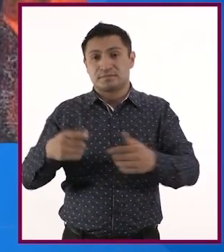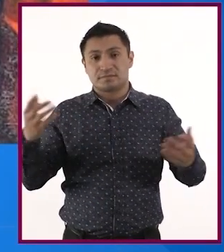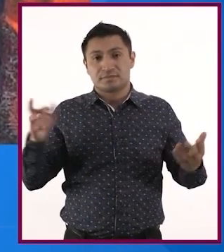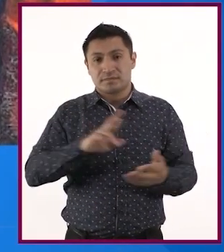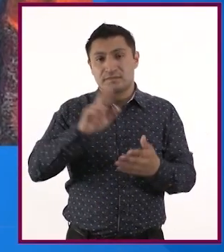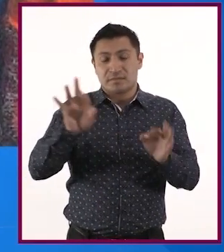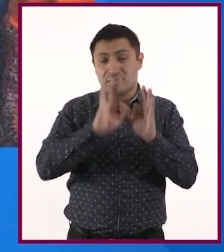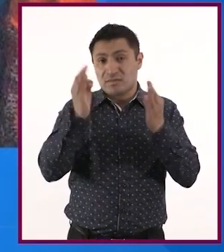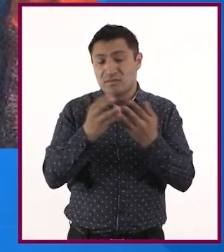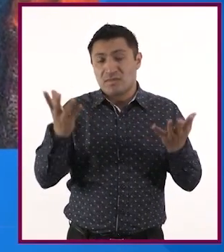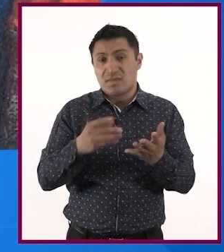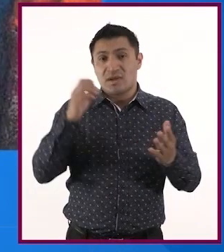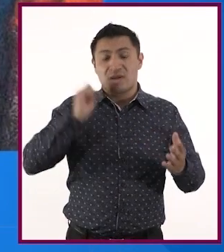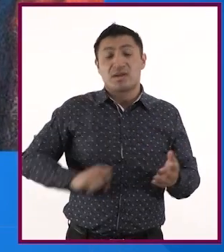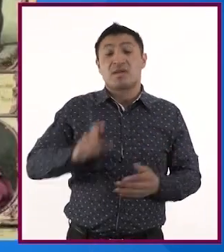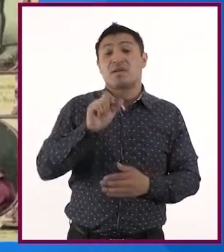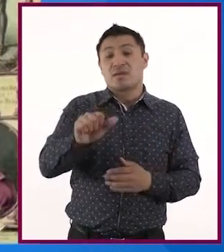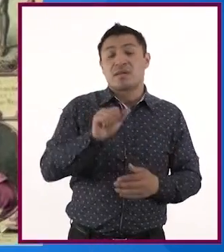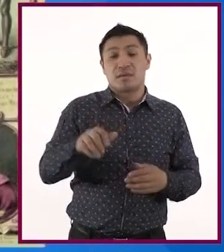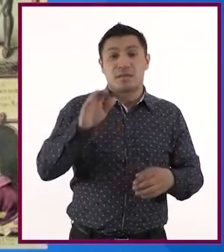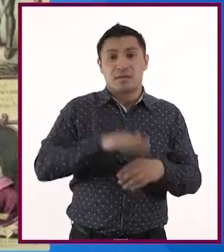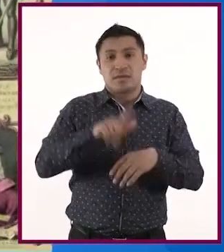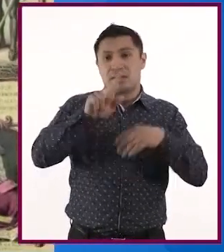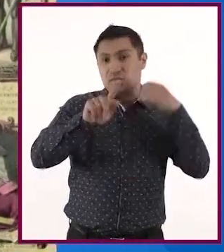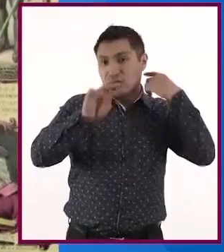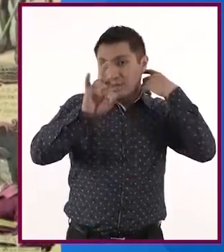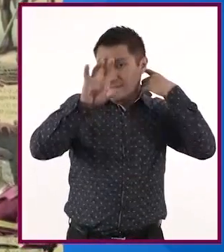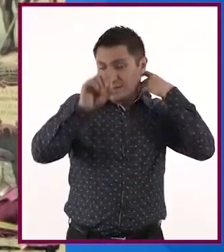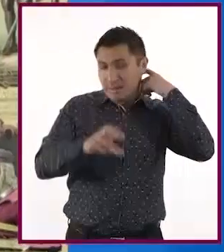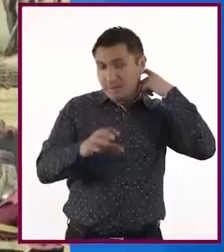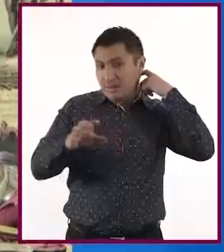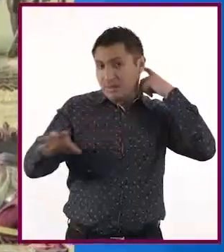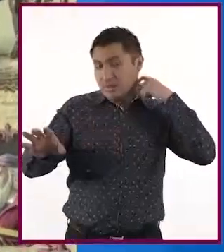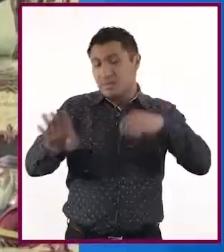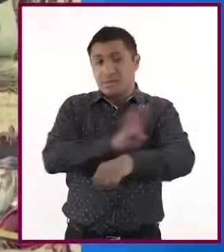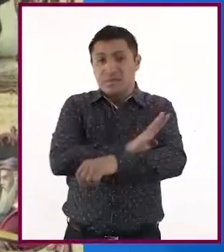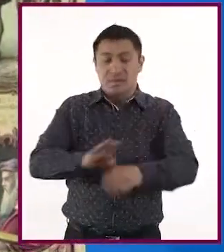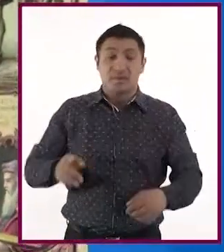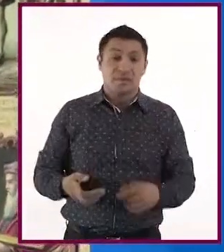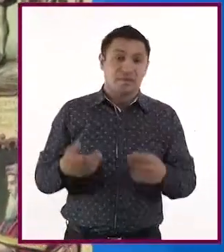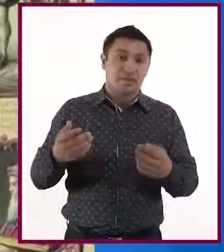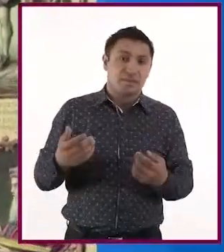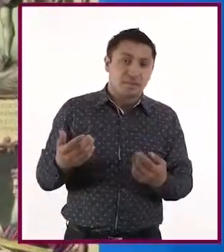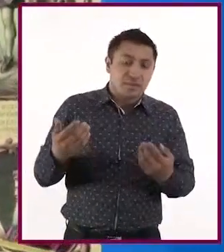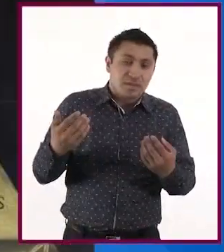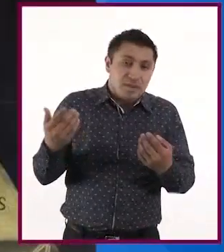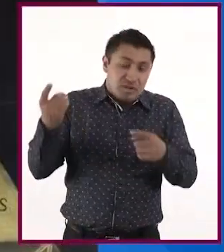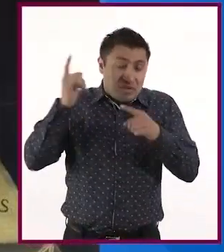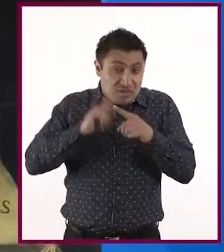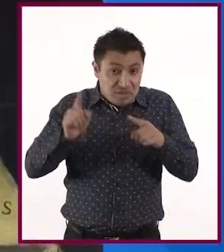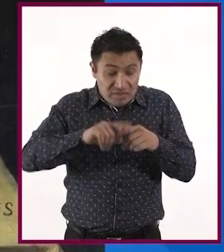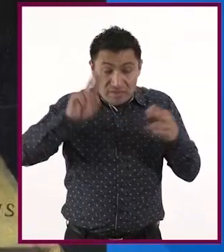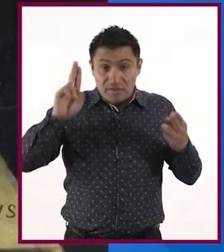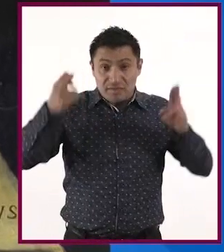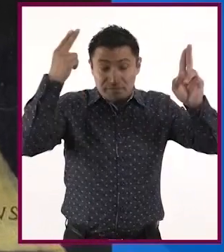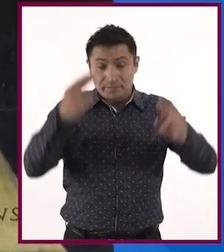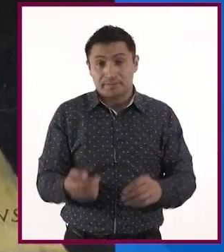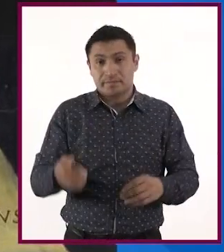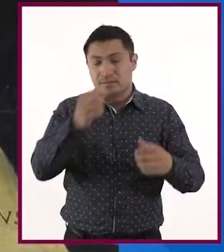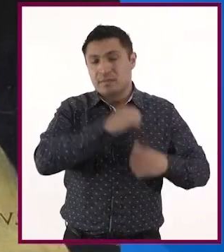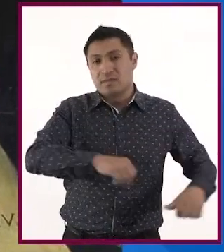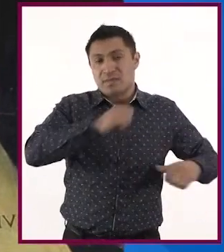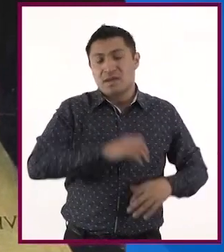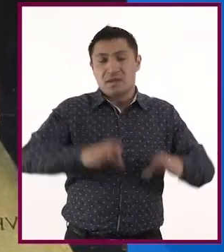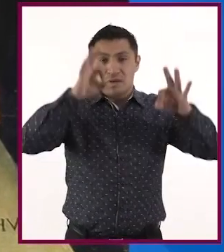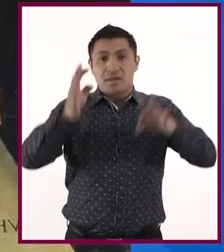siglo XVI, principalmente por Lutero y Calvino en favor de los principios del sacerdocio universal, la autoridad suprema de la